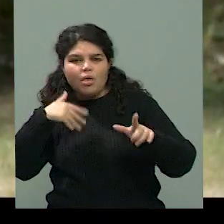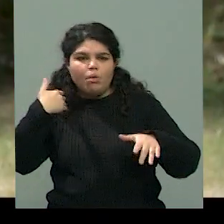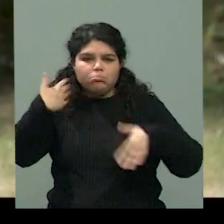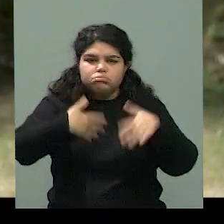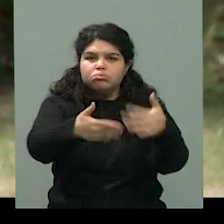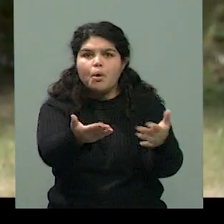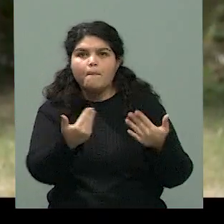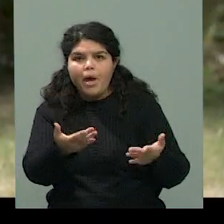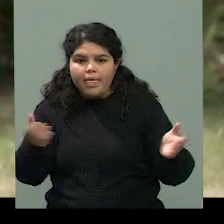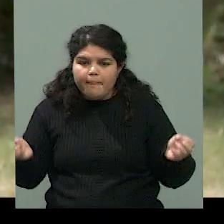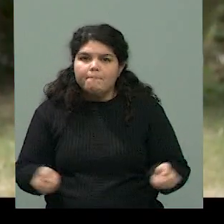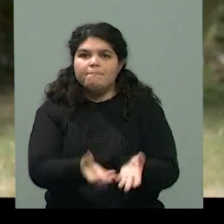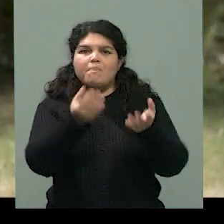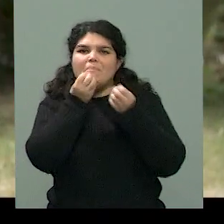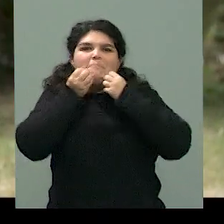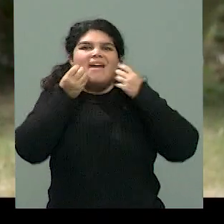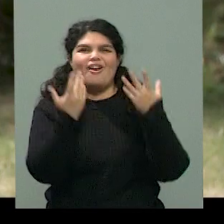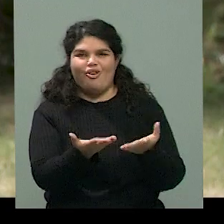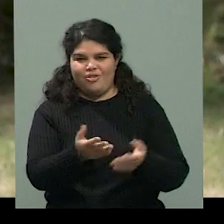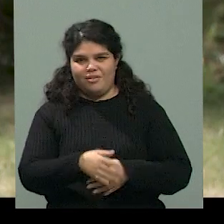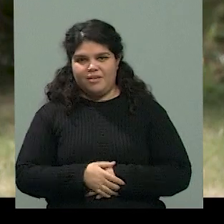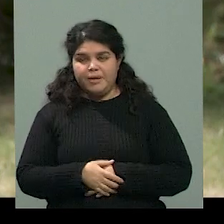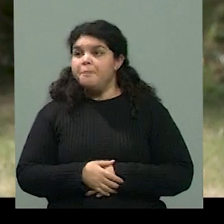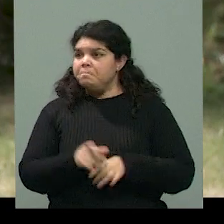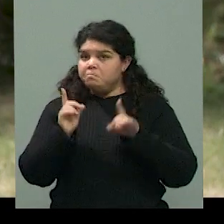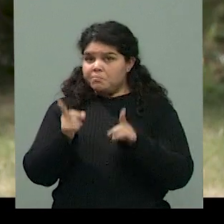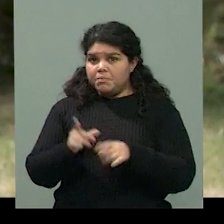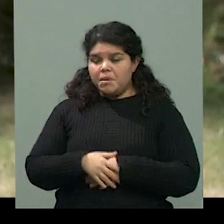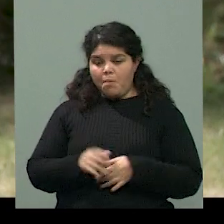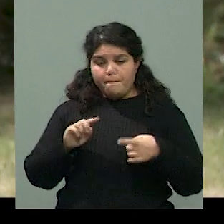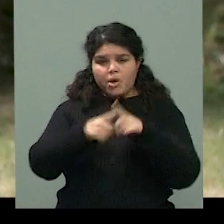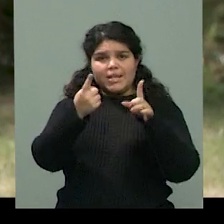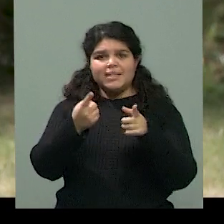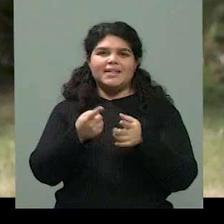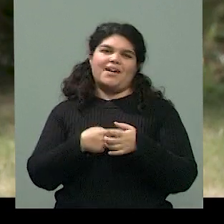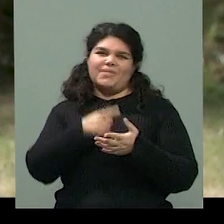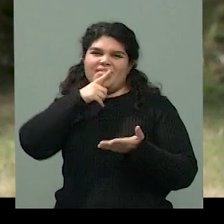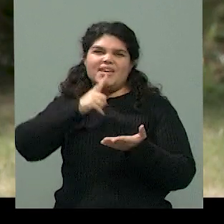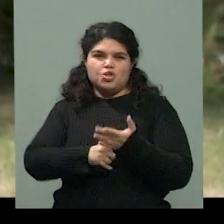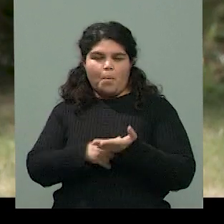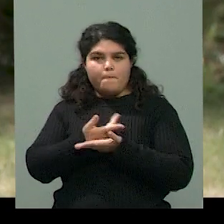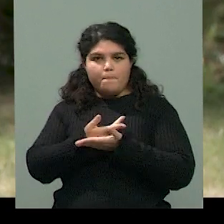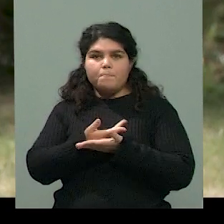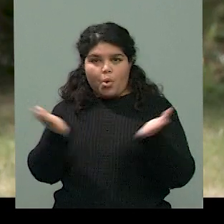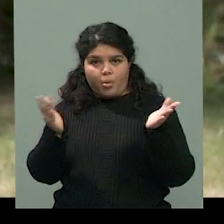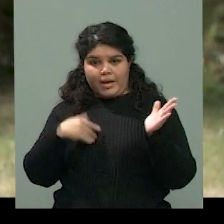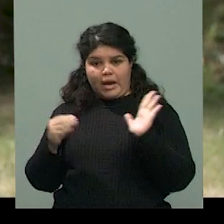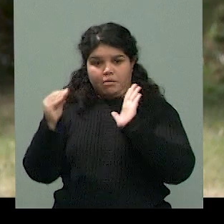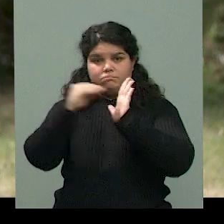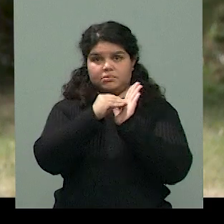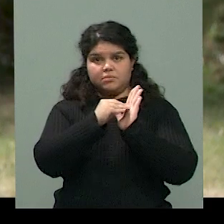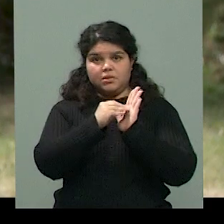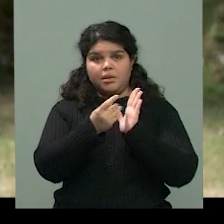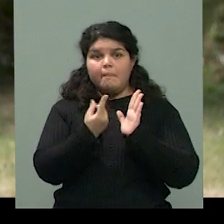O sea, se puede generar políticas públicas y, ¿por qué no, políticas de Estado con esta grieta de por